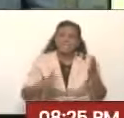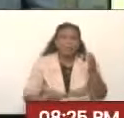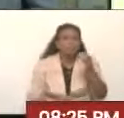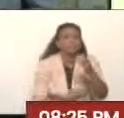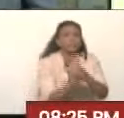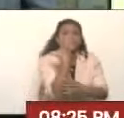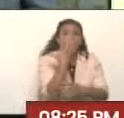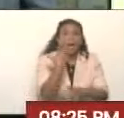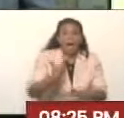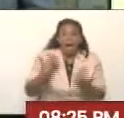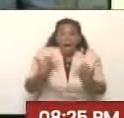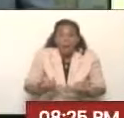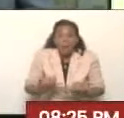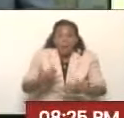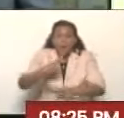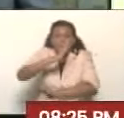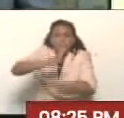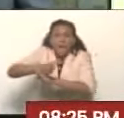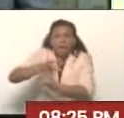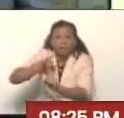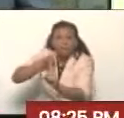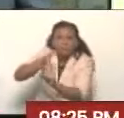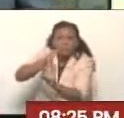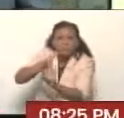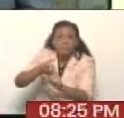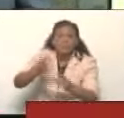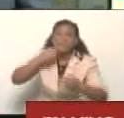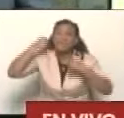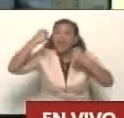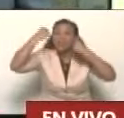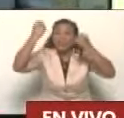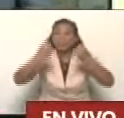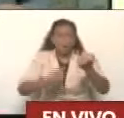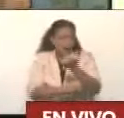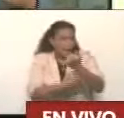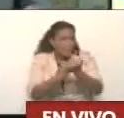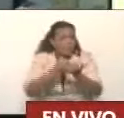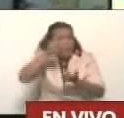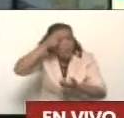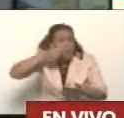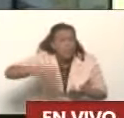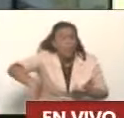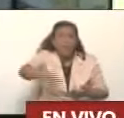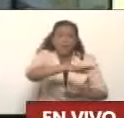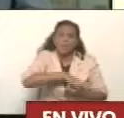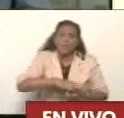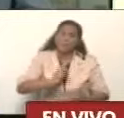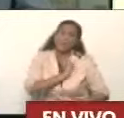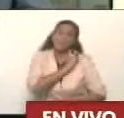perseguida, va para manifestar su apoyo al pueblo palestino.